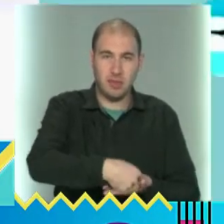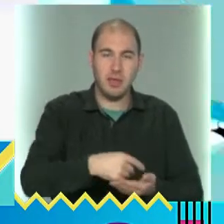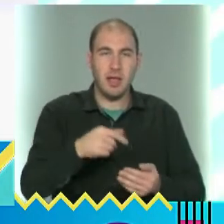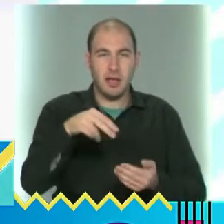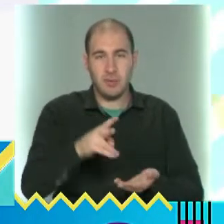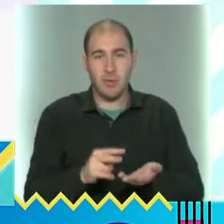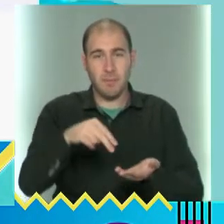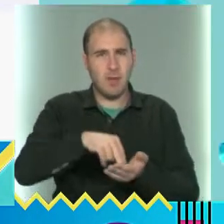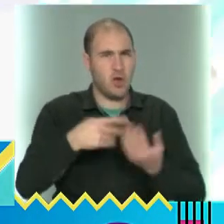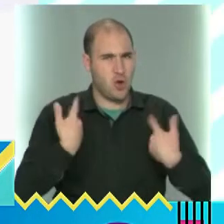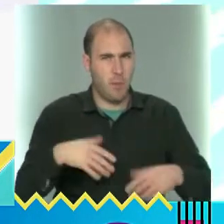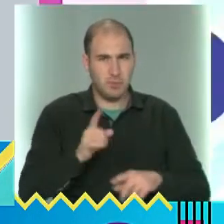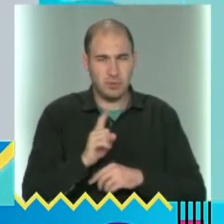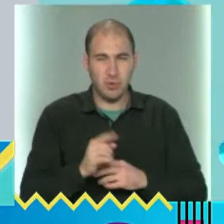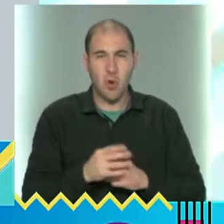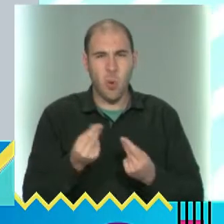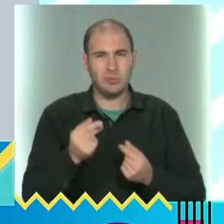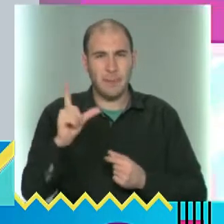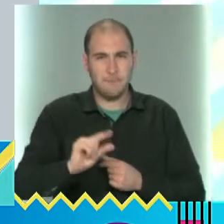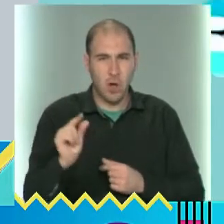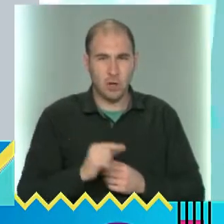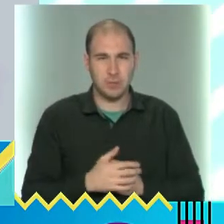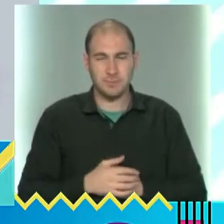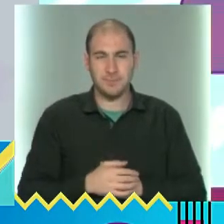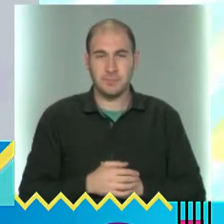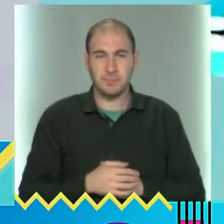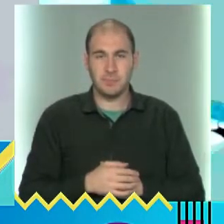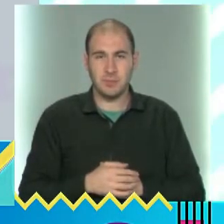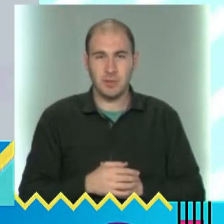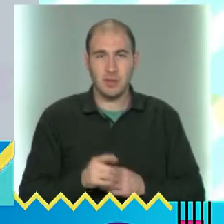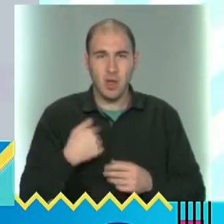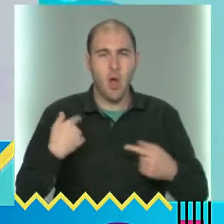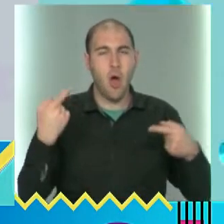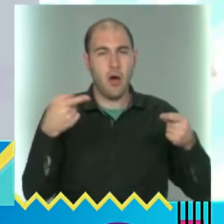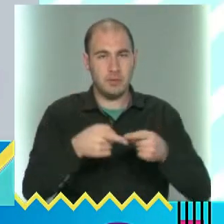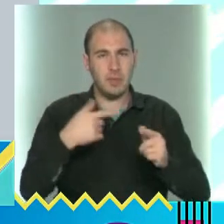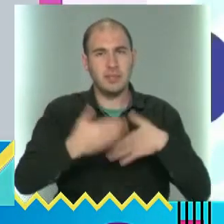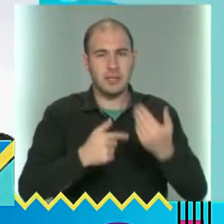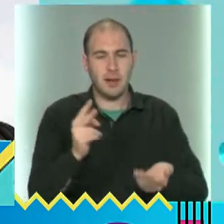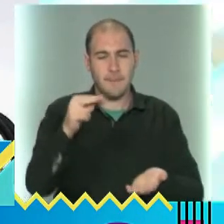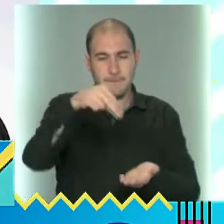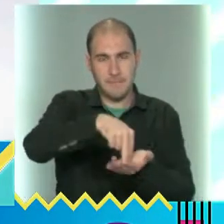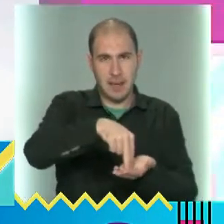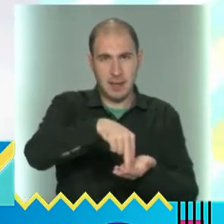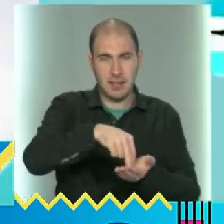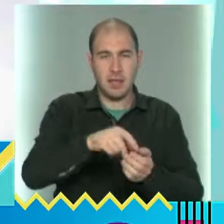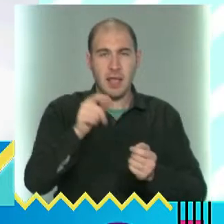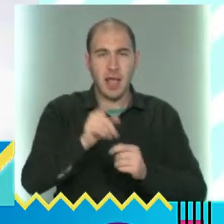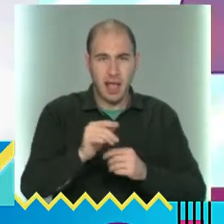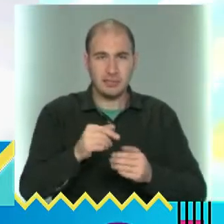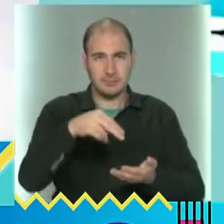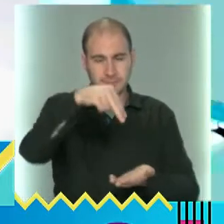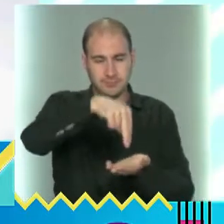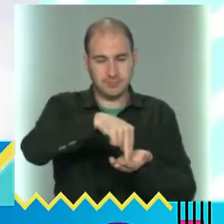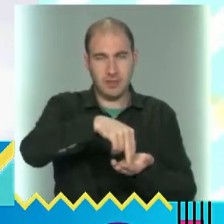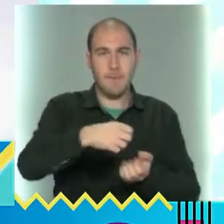bipedestadores no son tan comunes ni son tan utilizados. Una de nuestras metas fue entonces desarrollar un bipedestador que pudiera conservar el